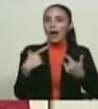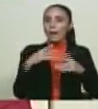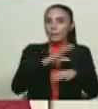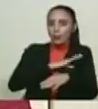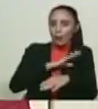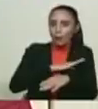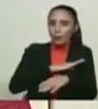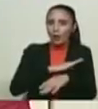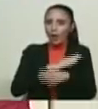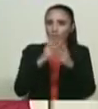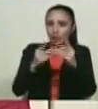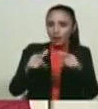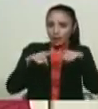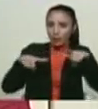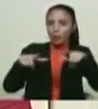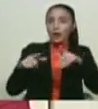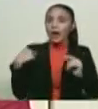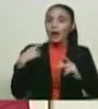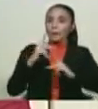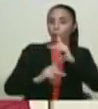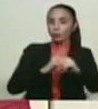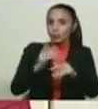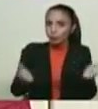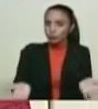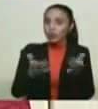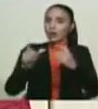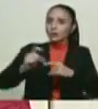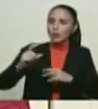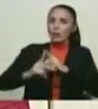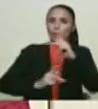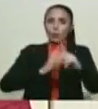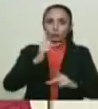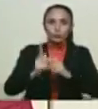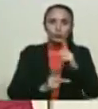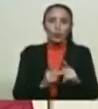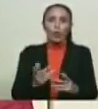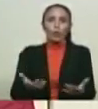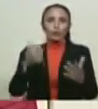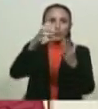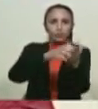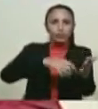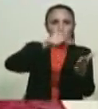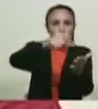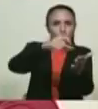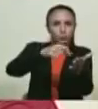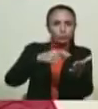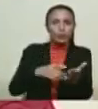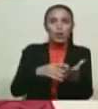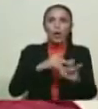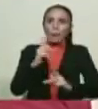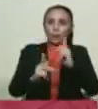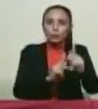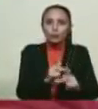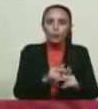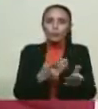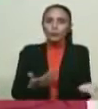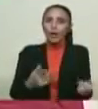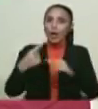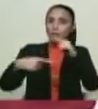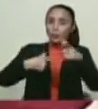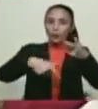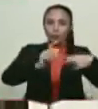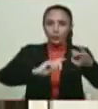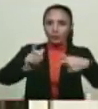la semilla, para que llegue el equipo, para que llegue todos los insumos, pero para